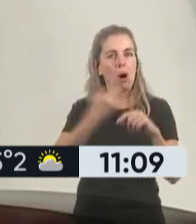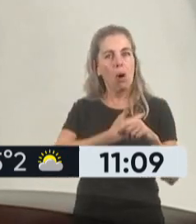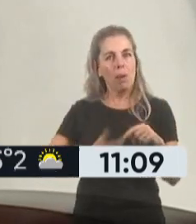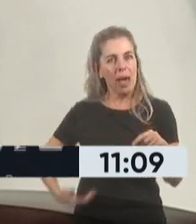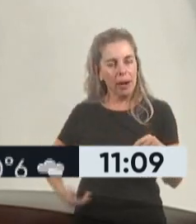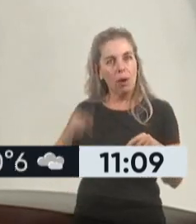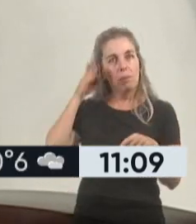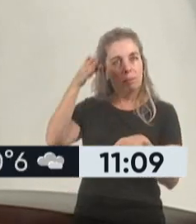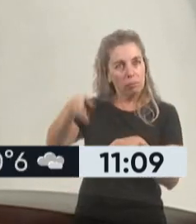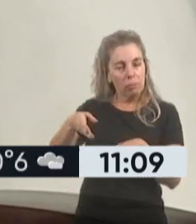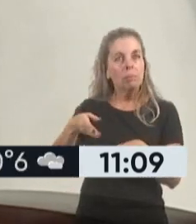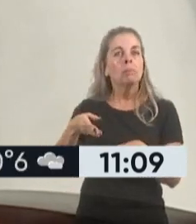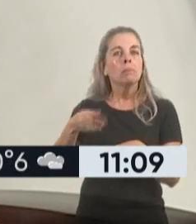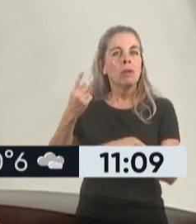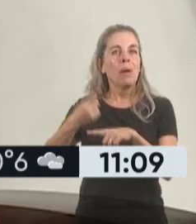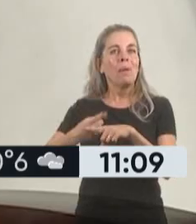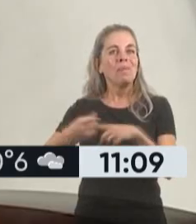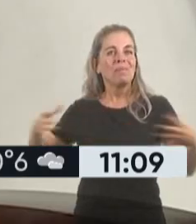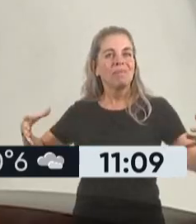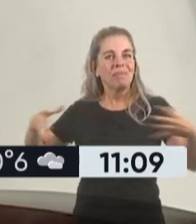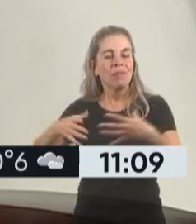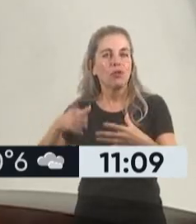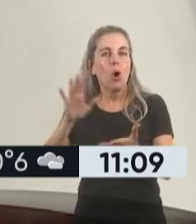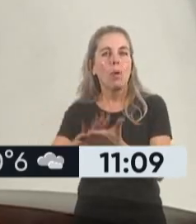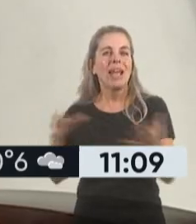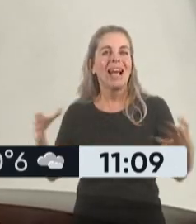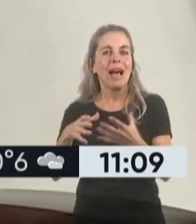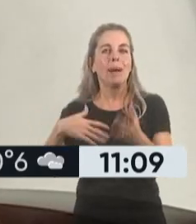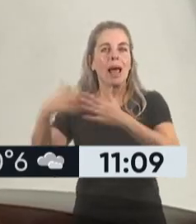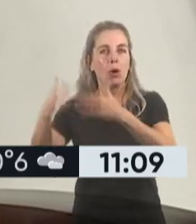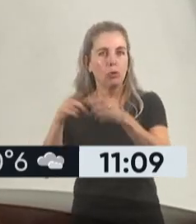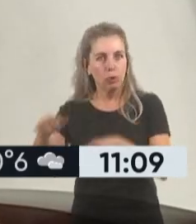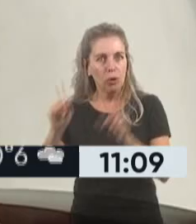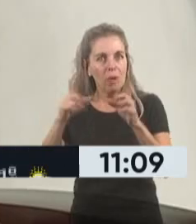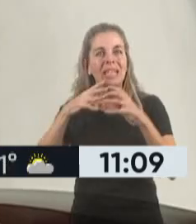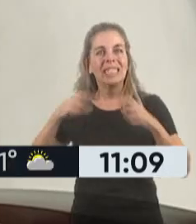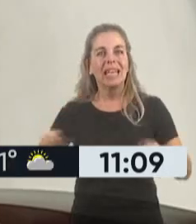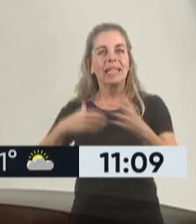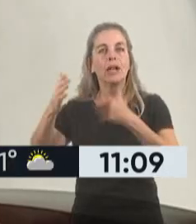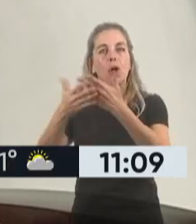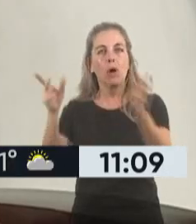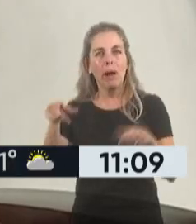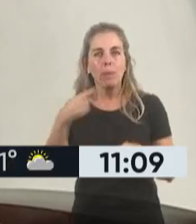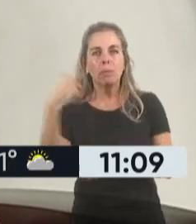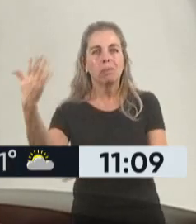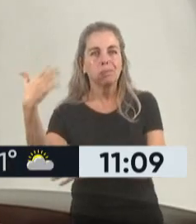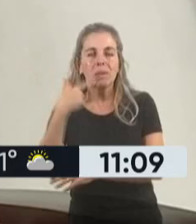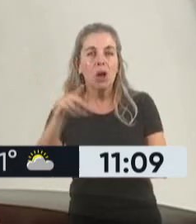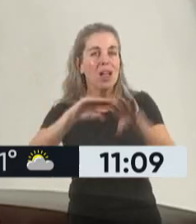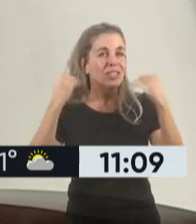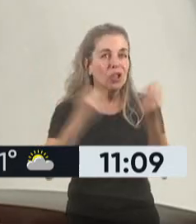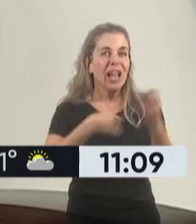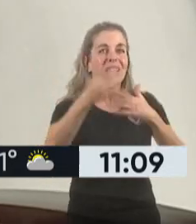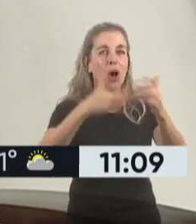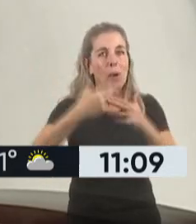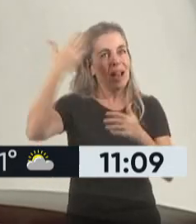recibió críticas, el evento de la Cámara de la Construcción? El propio secretario de Obras Públicas dijo que del total de obras de infraestructura que